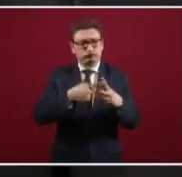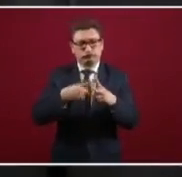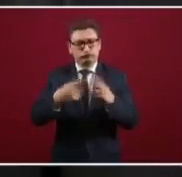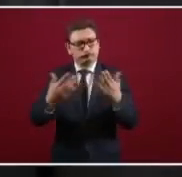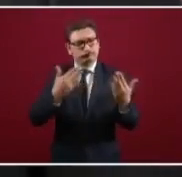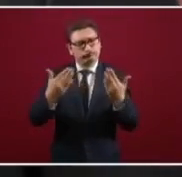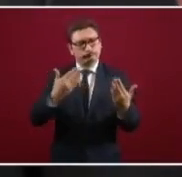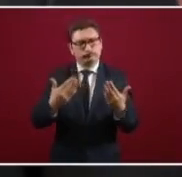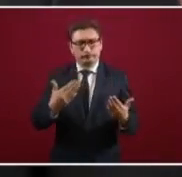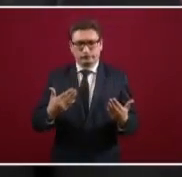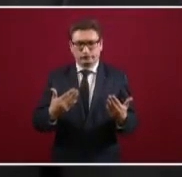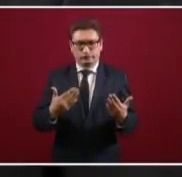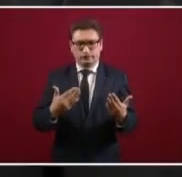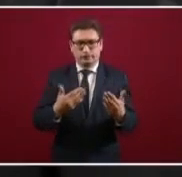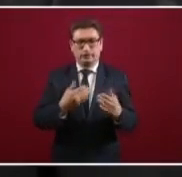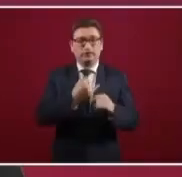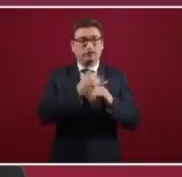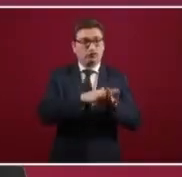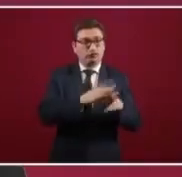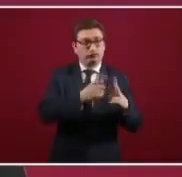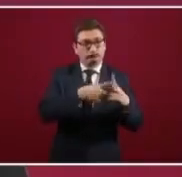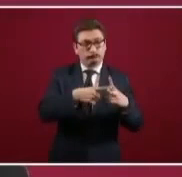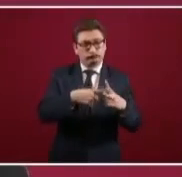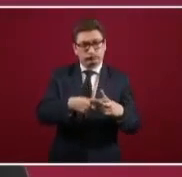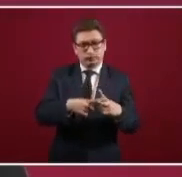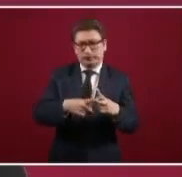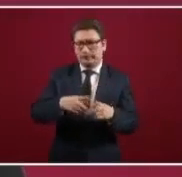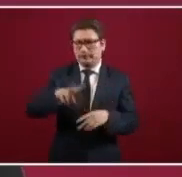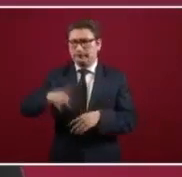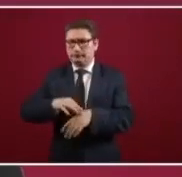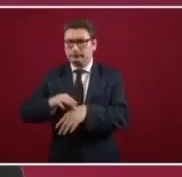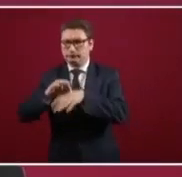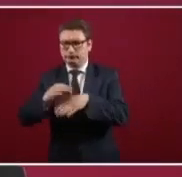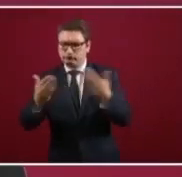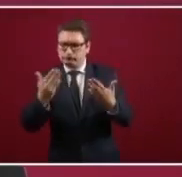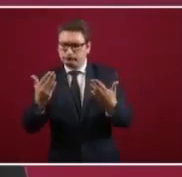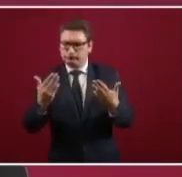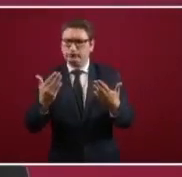correspondían a la realidad y encontramos